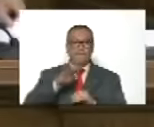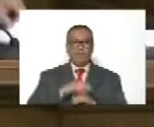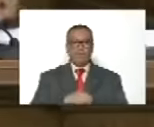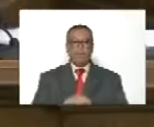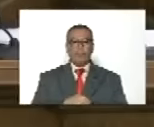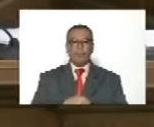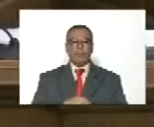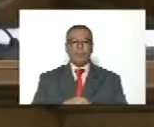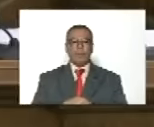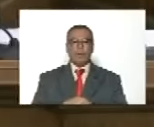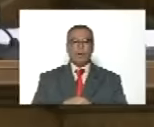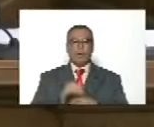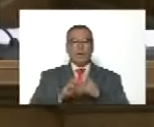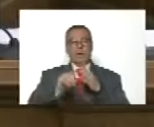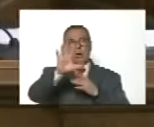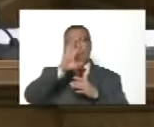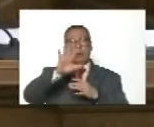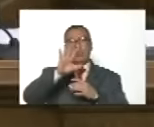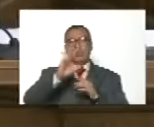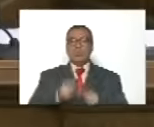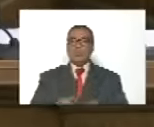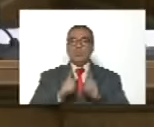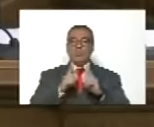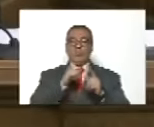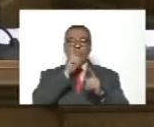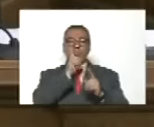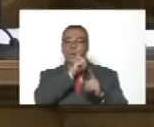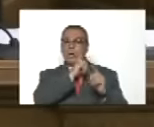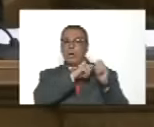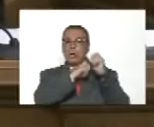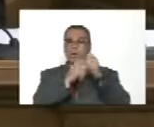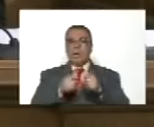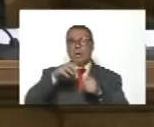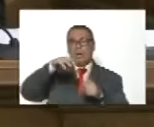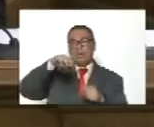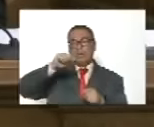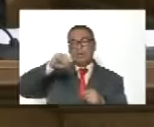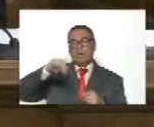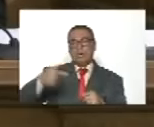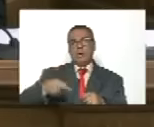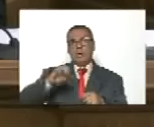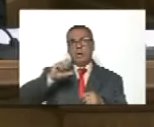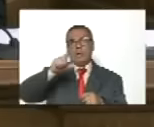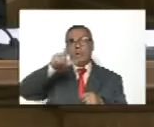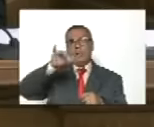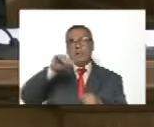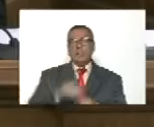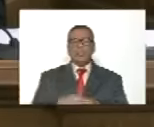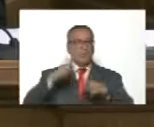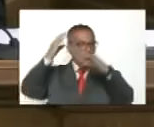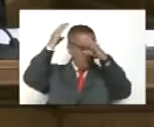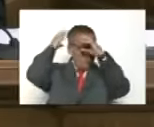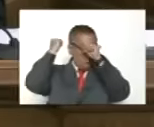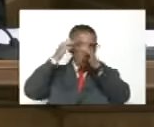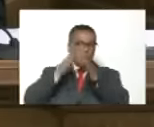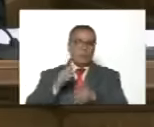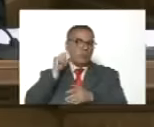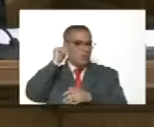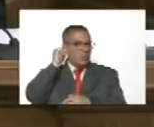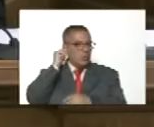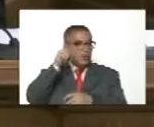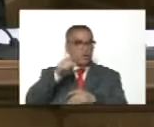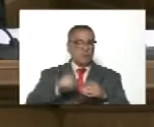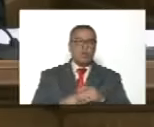de Venezuela. Quinto, autorizar el nombramiento de la ciudadana Magaly Josefina Enríquez como embajadora extraordinaria